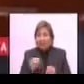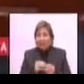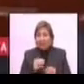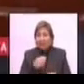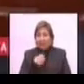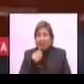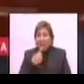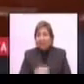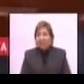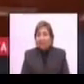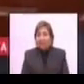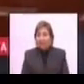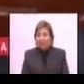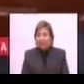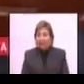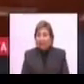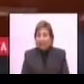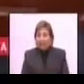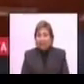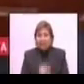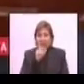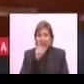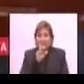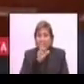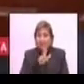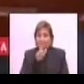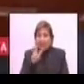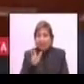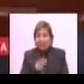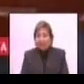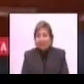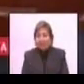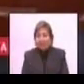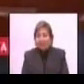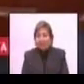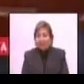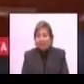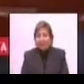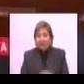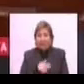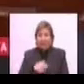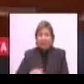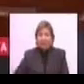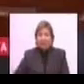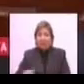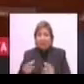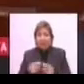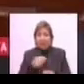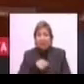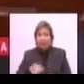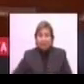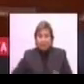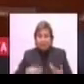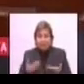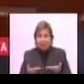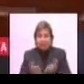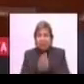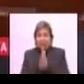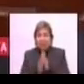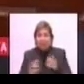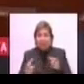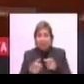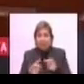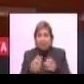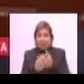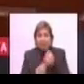presidente del Consejo de Ministros, 133. El presidente del Consejo de Ministros puede plantear ante el Congreso una